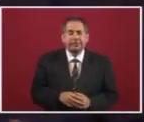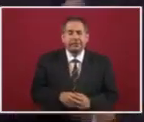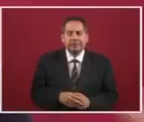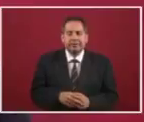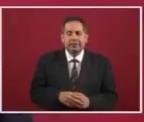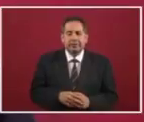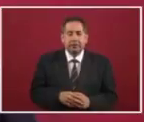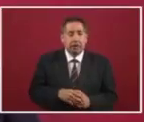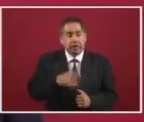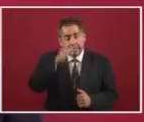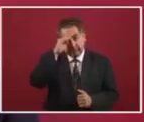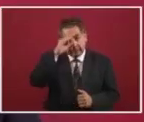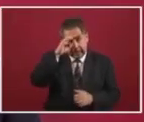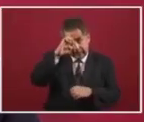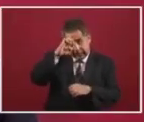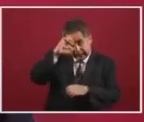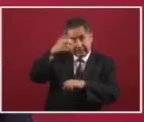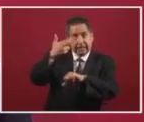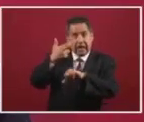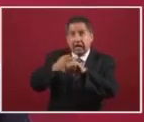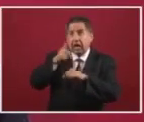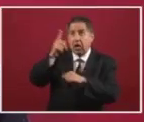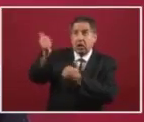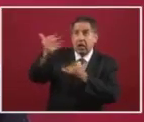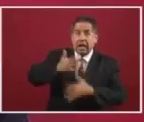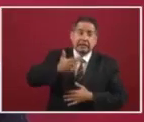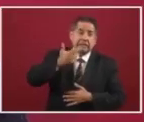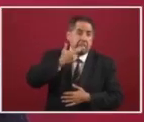lo extranjero es mejor.